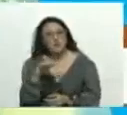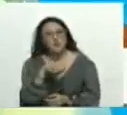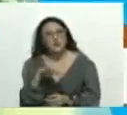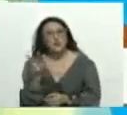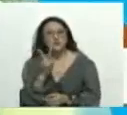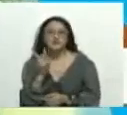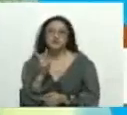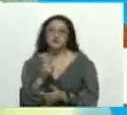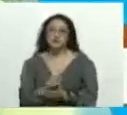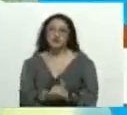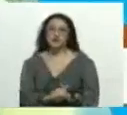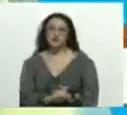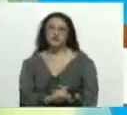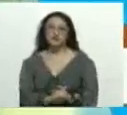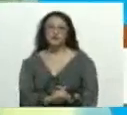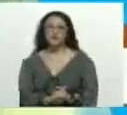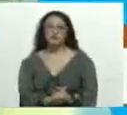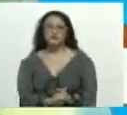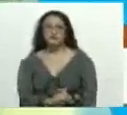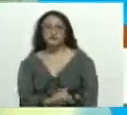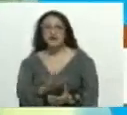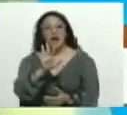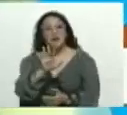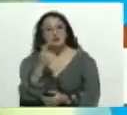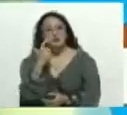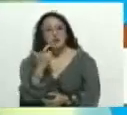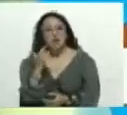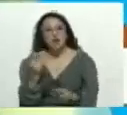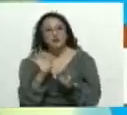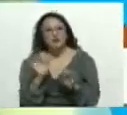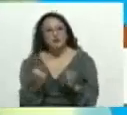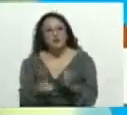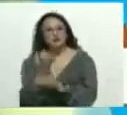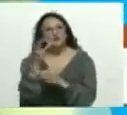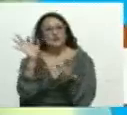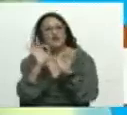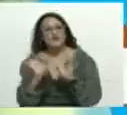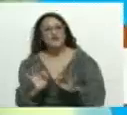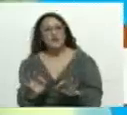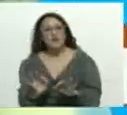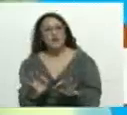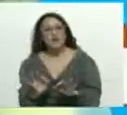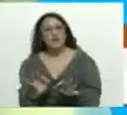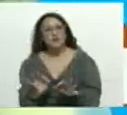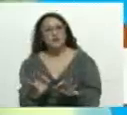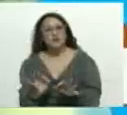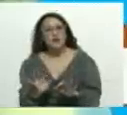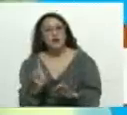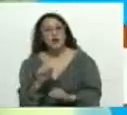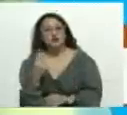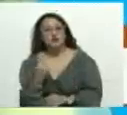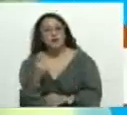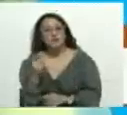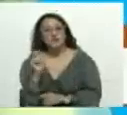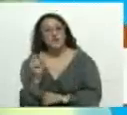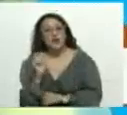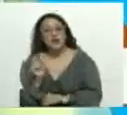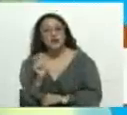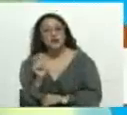profesor aborque allí buscó la raíz y creó un modelo que no solamente era teoría